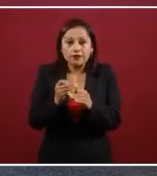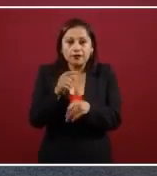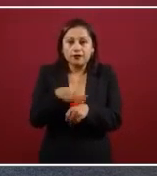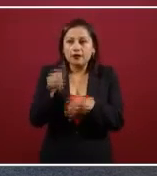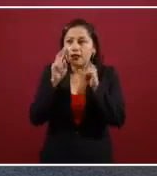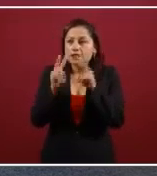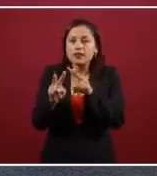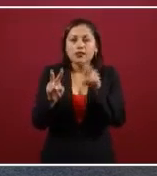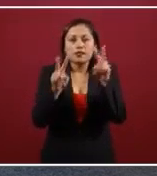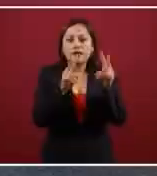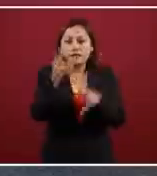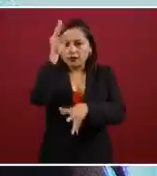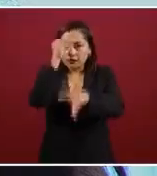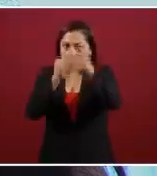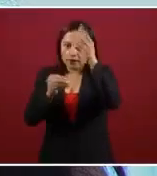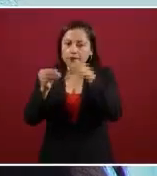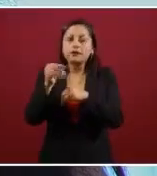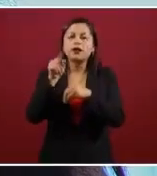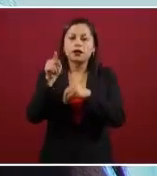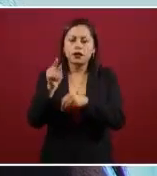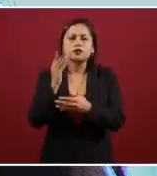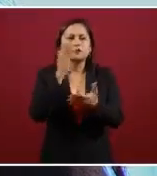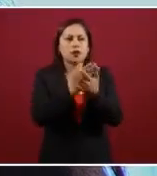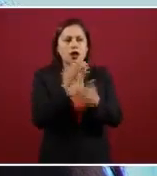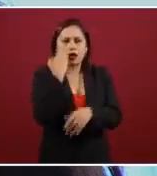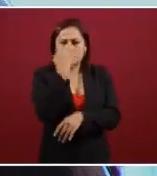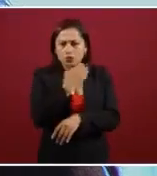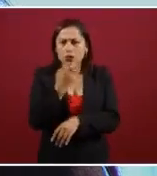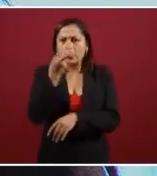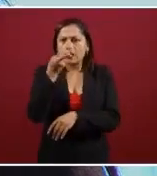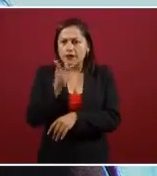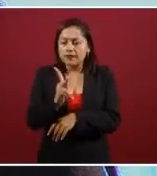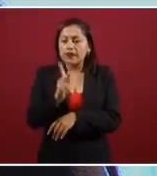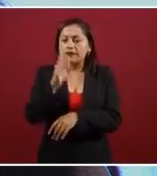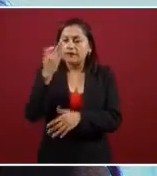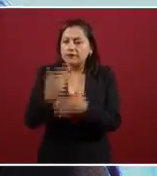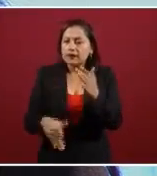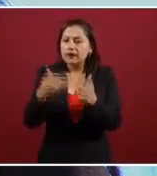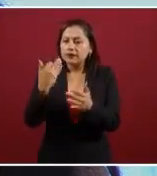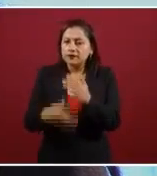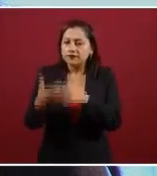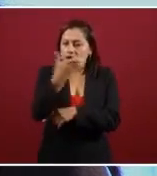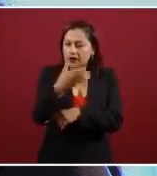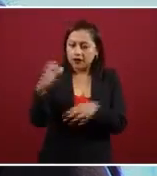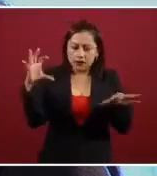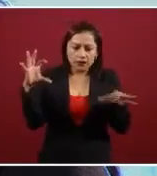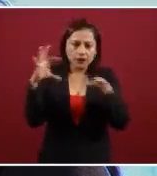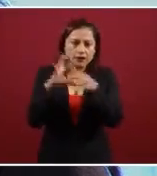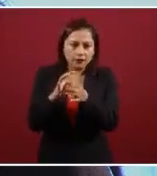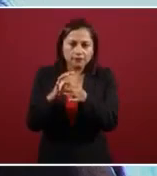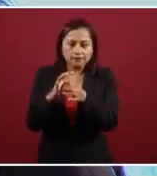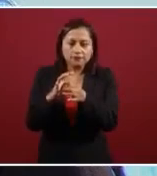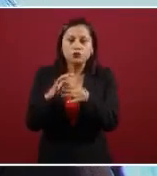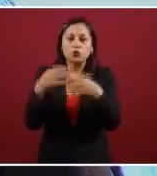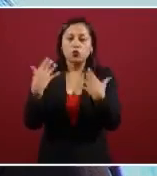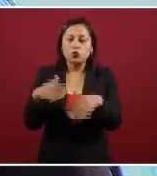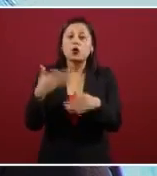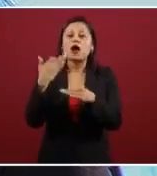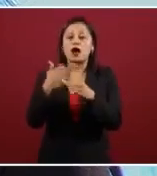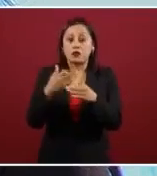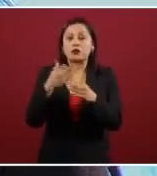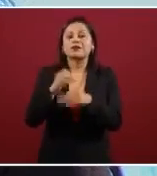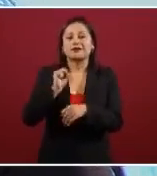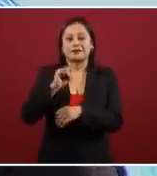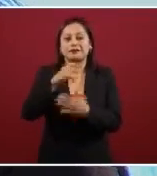en la educación por las escuelas, pero no tenían una vinculación directa. Ahora la están teniendo a partir de lo que es el